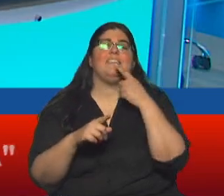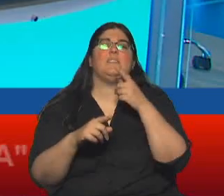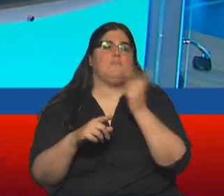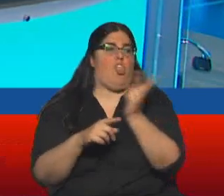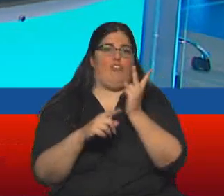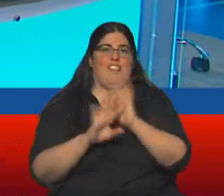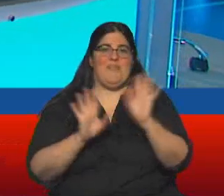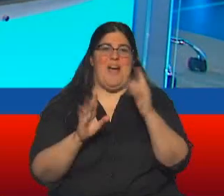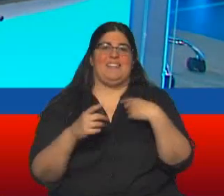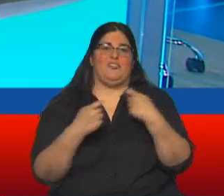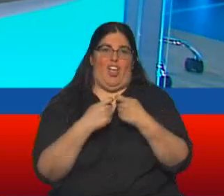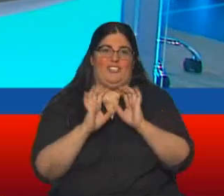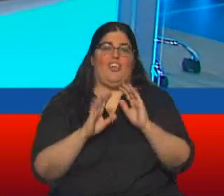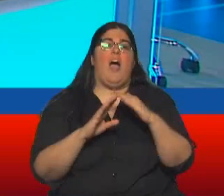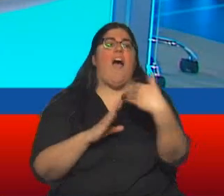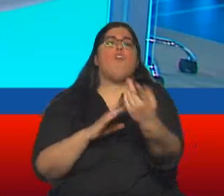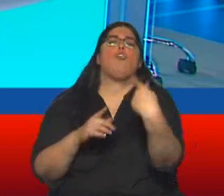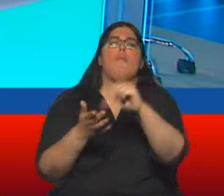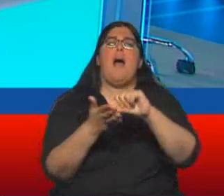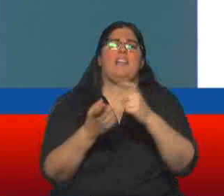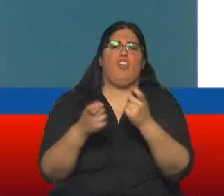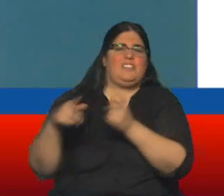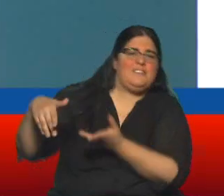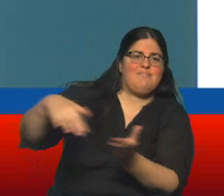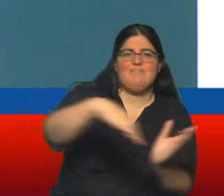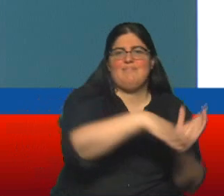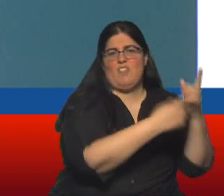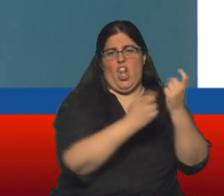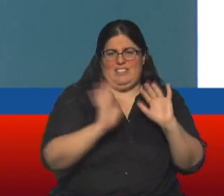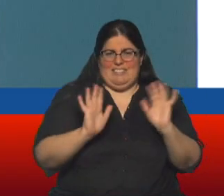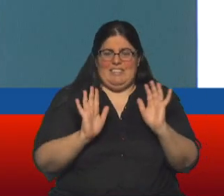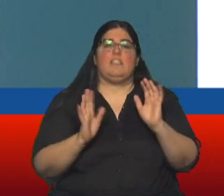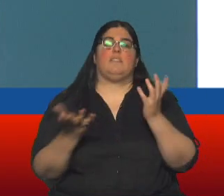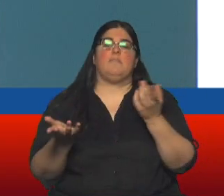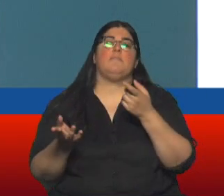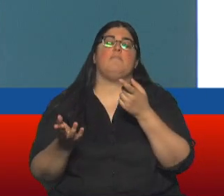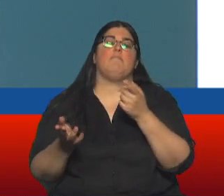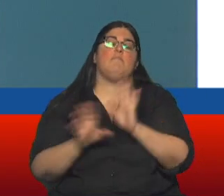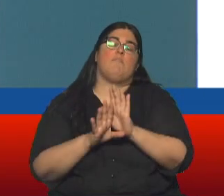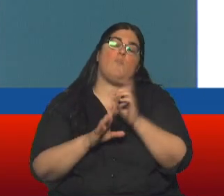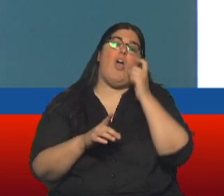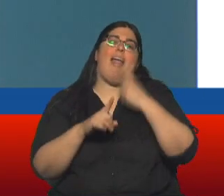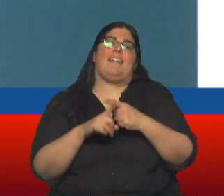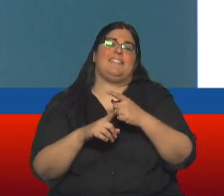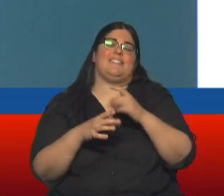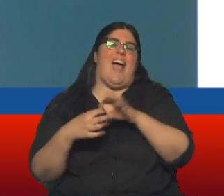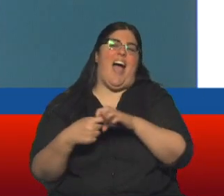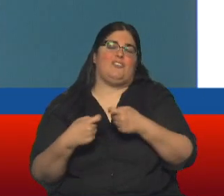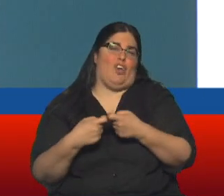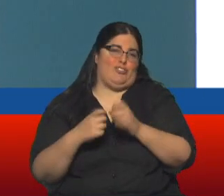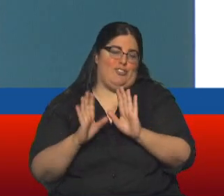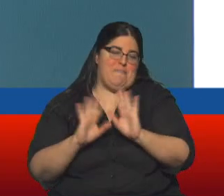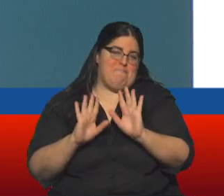o semialiados como Ucrania y Bielorrusia, ¿verdad? Sí. O ex aliados en todo caso. Habría que ver si no tiene que ver también